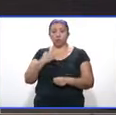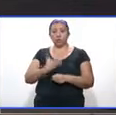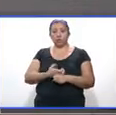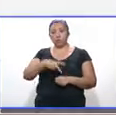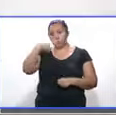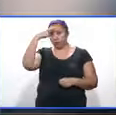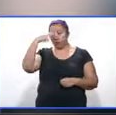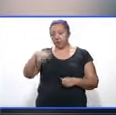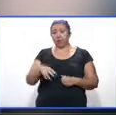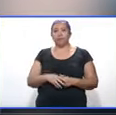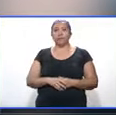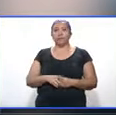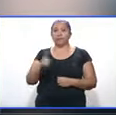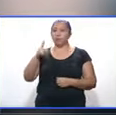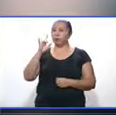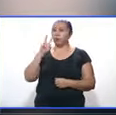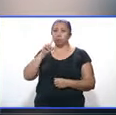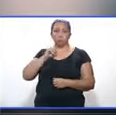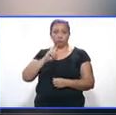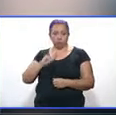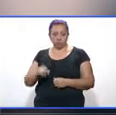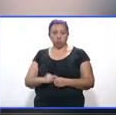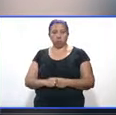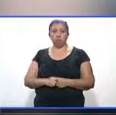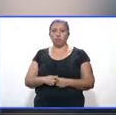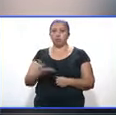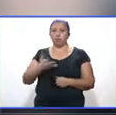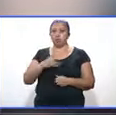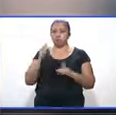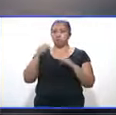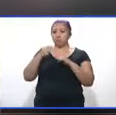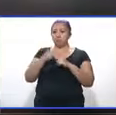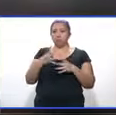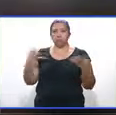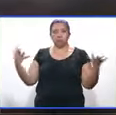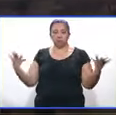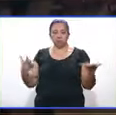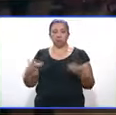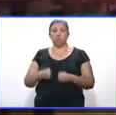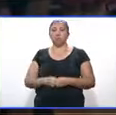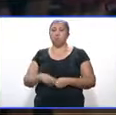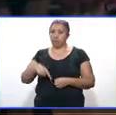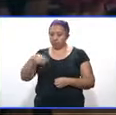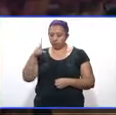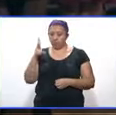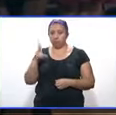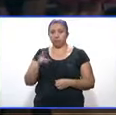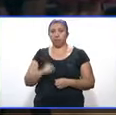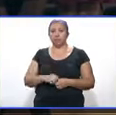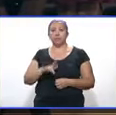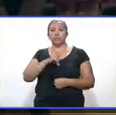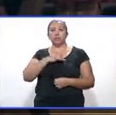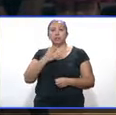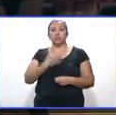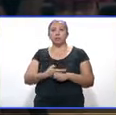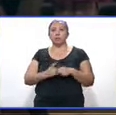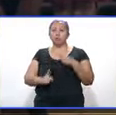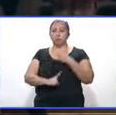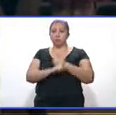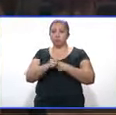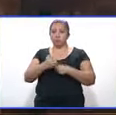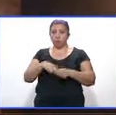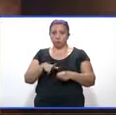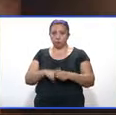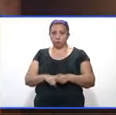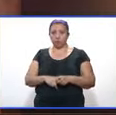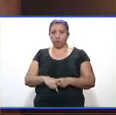Estado de México. Es una mujer implacable, que tiene metas forjadas en acero, pero también es sensible a los problemas